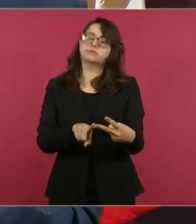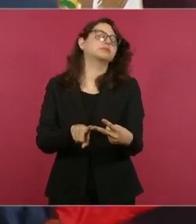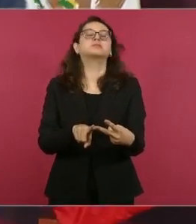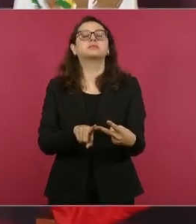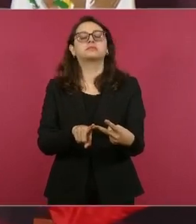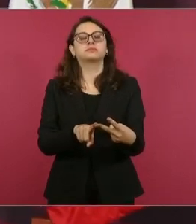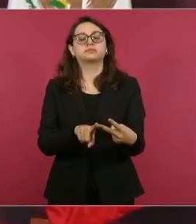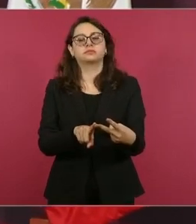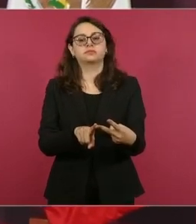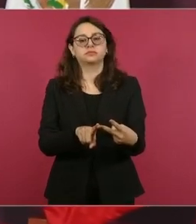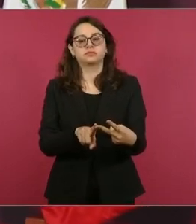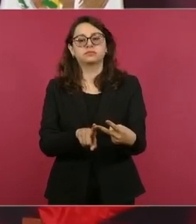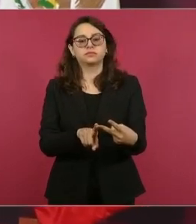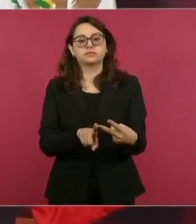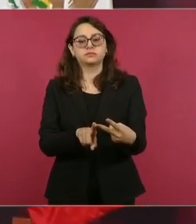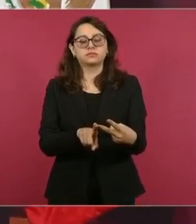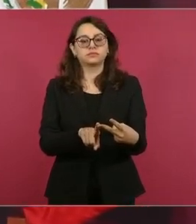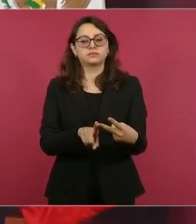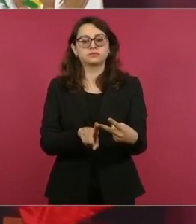porque